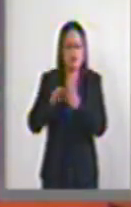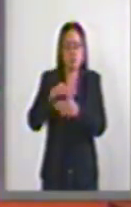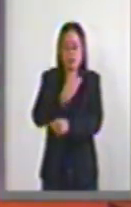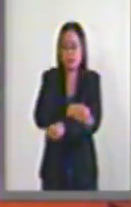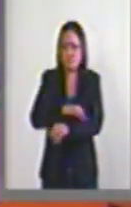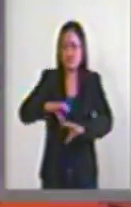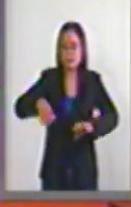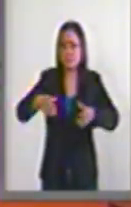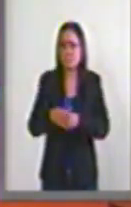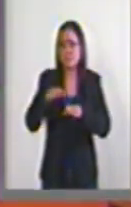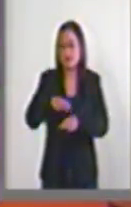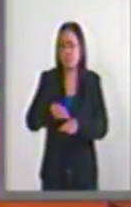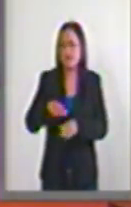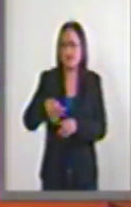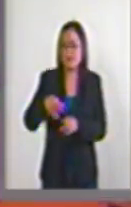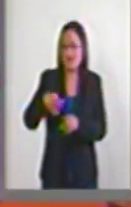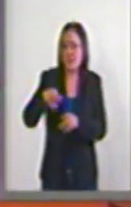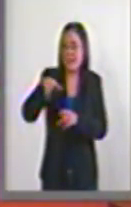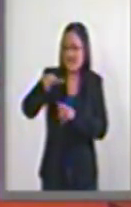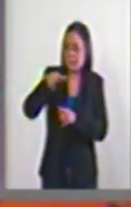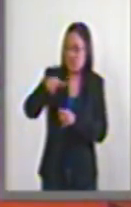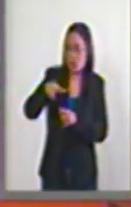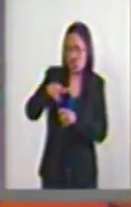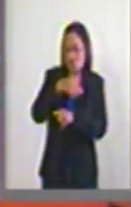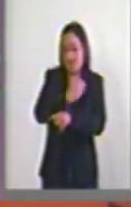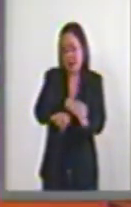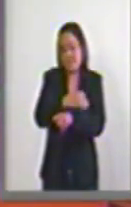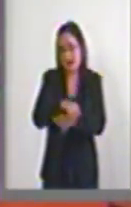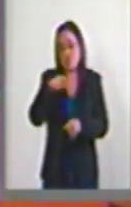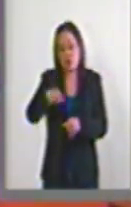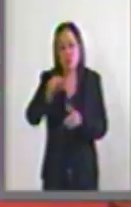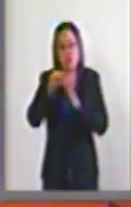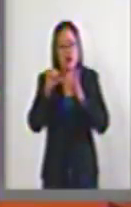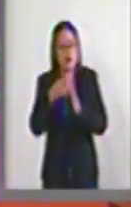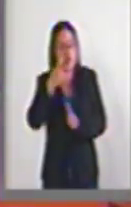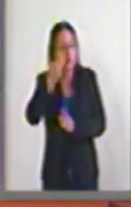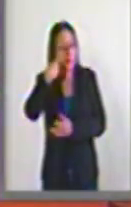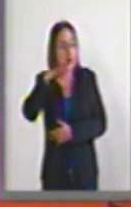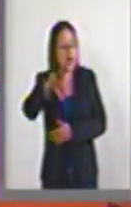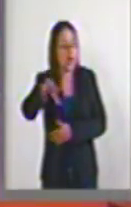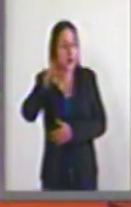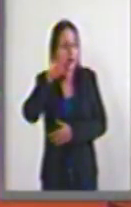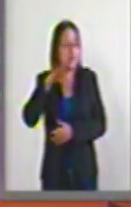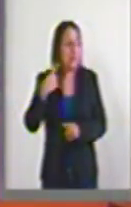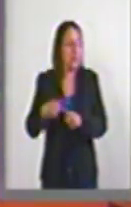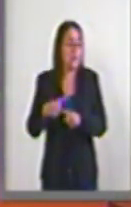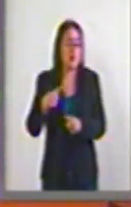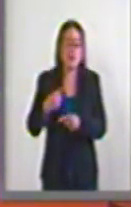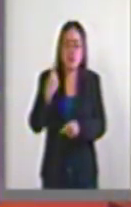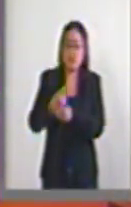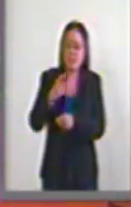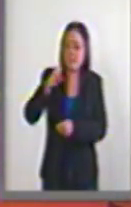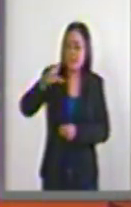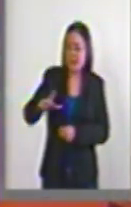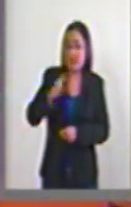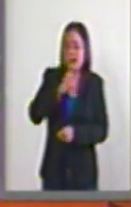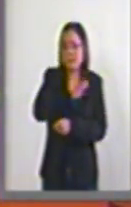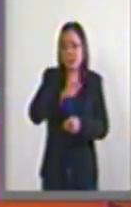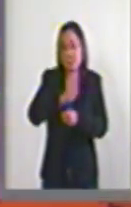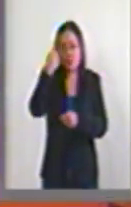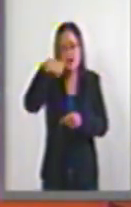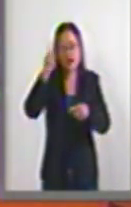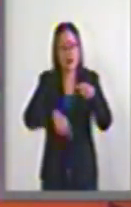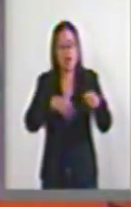transitorio 18º con el objeto de que el nombramiento del primer fiscal especializado en materia de